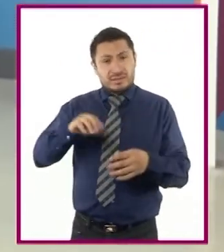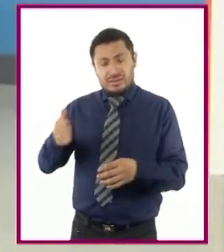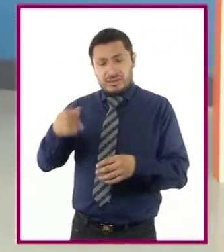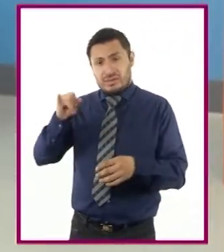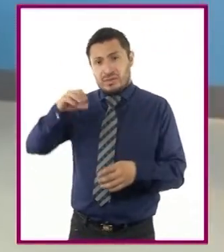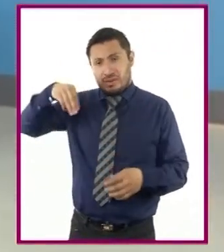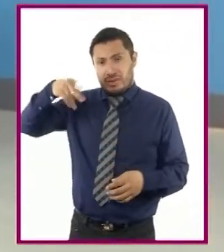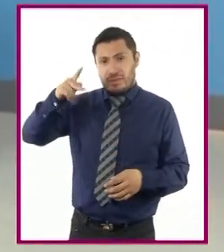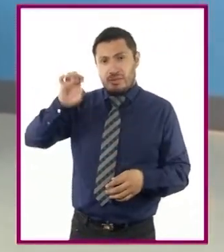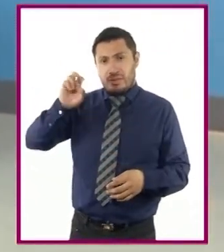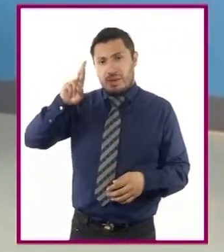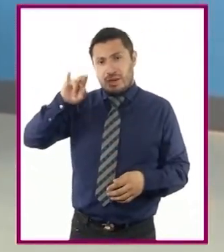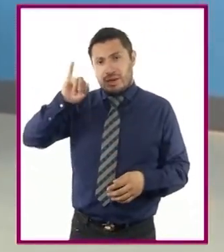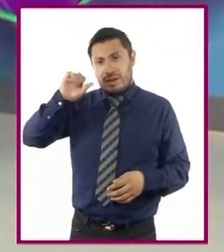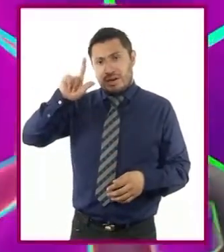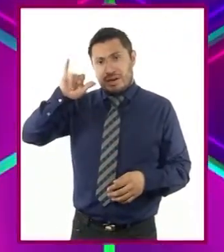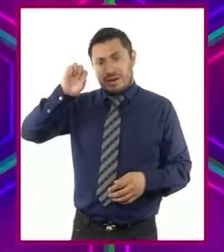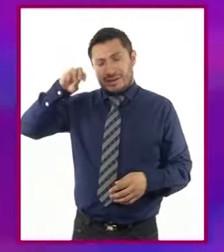al siguiente video.